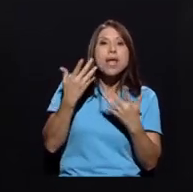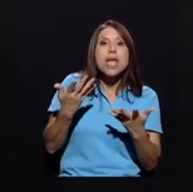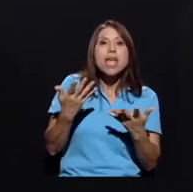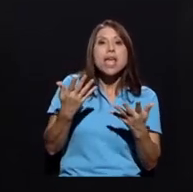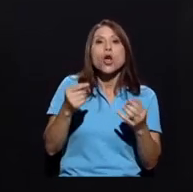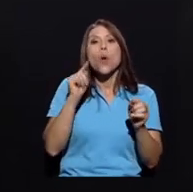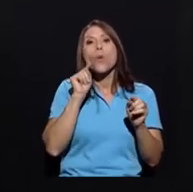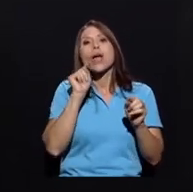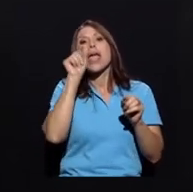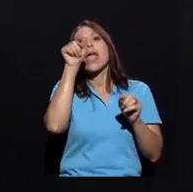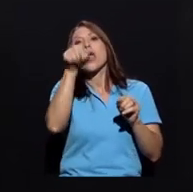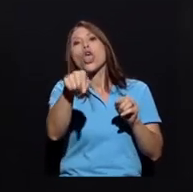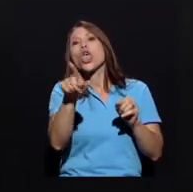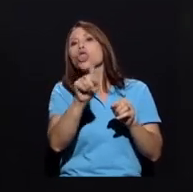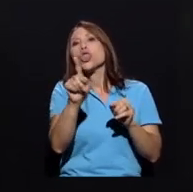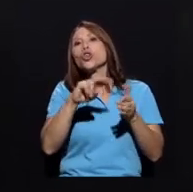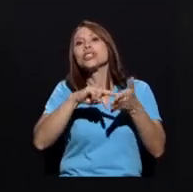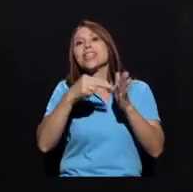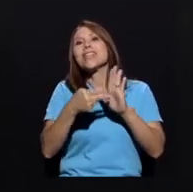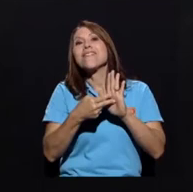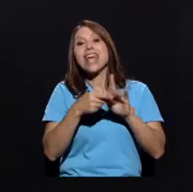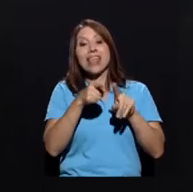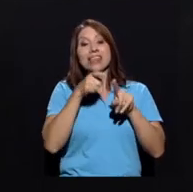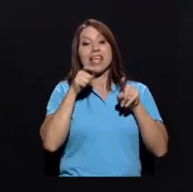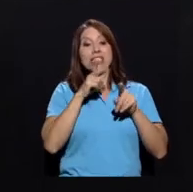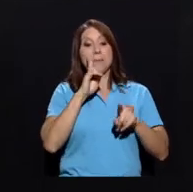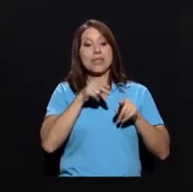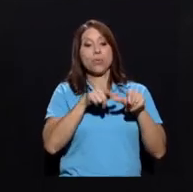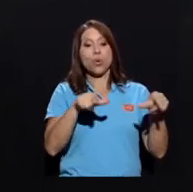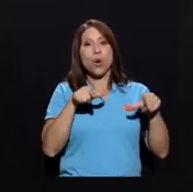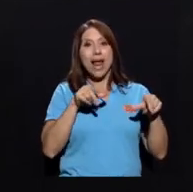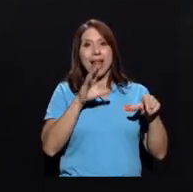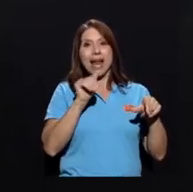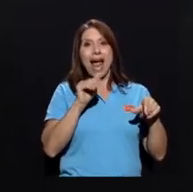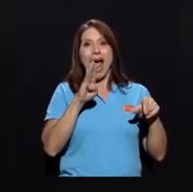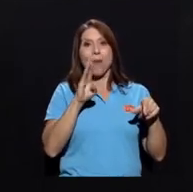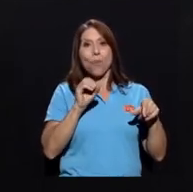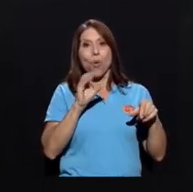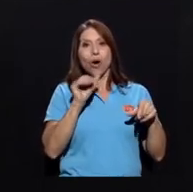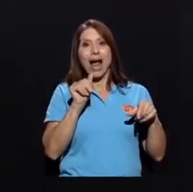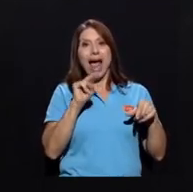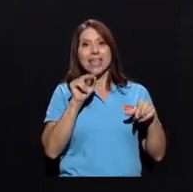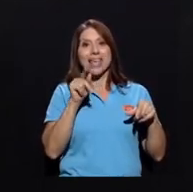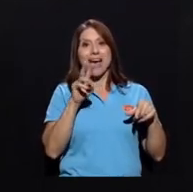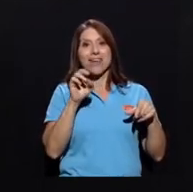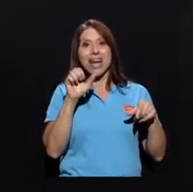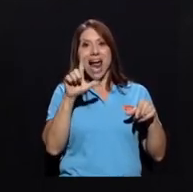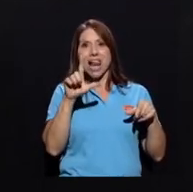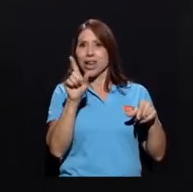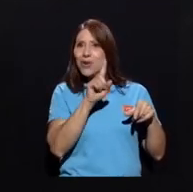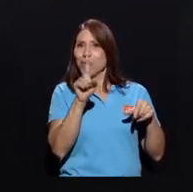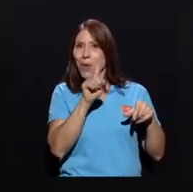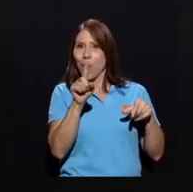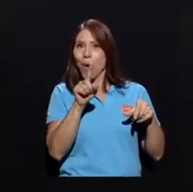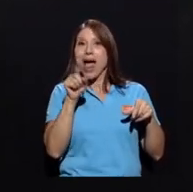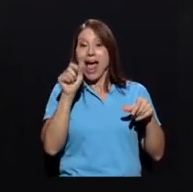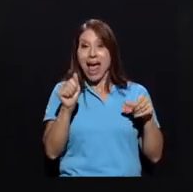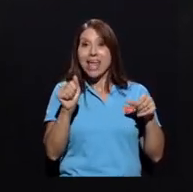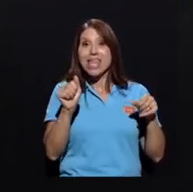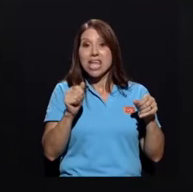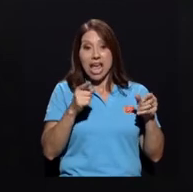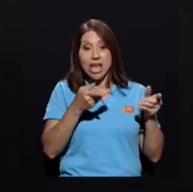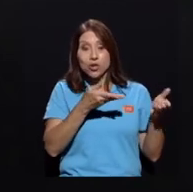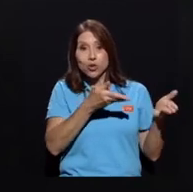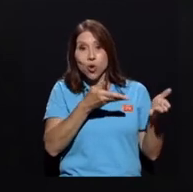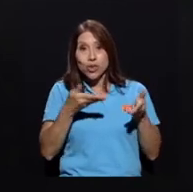no es Cabo Cañaveral desde donde se tiran todos, no, es lo traen con ruedas y lo ponen en un cierto lugar y lo tiran.